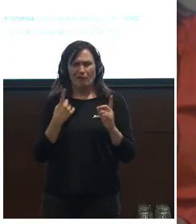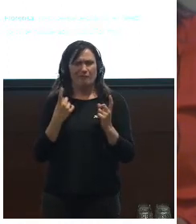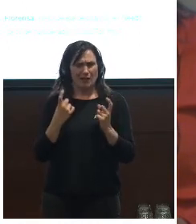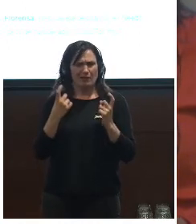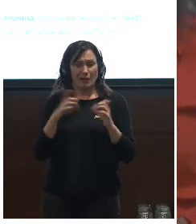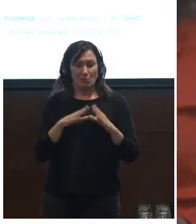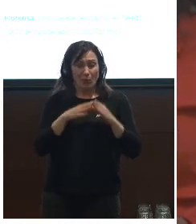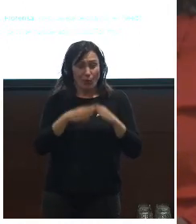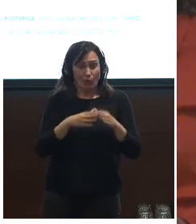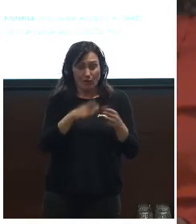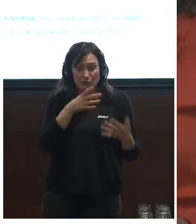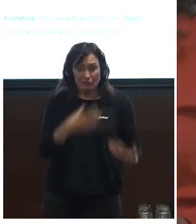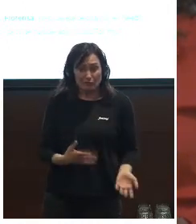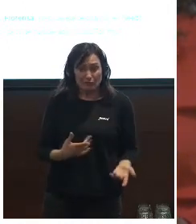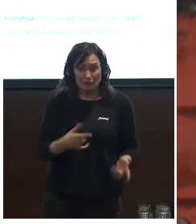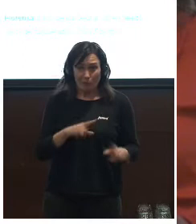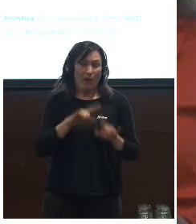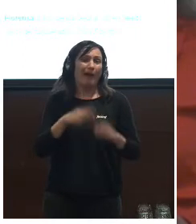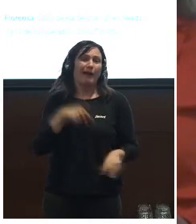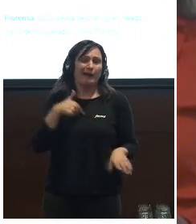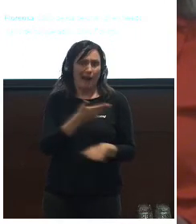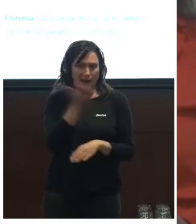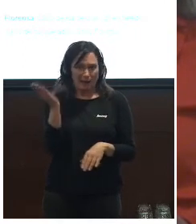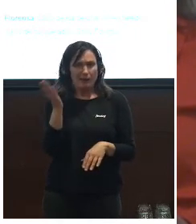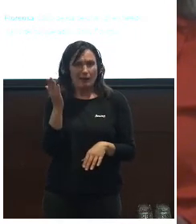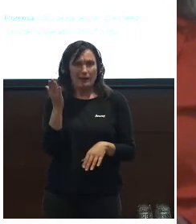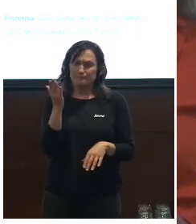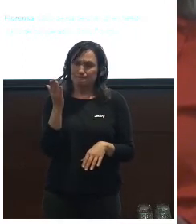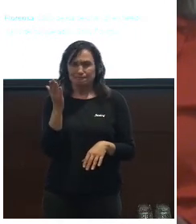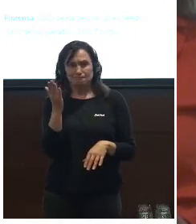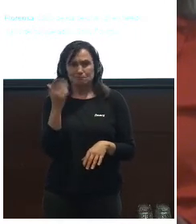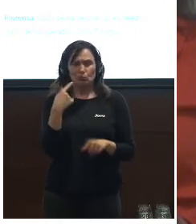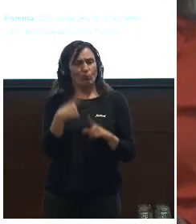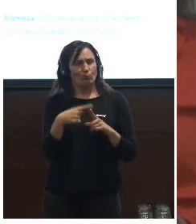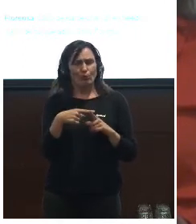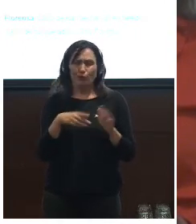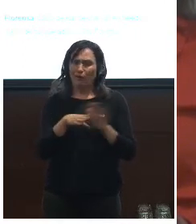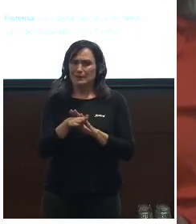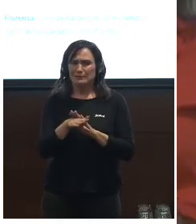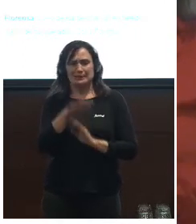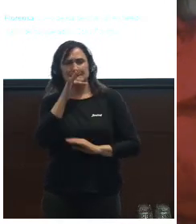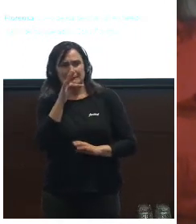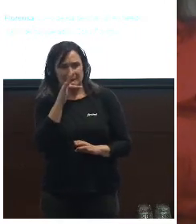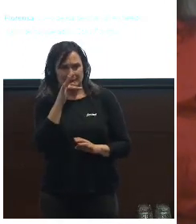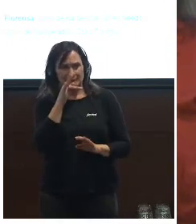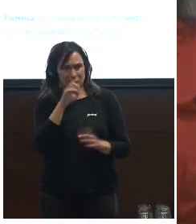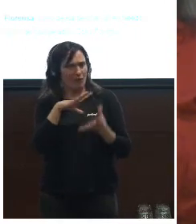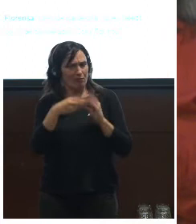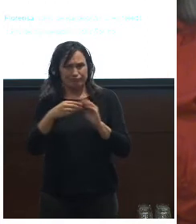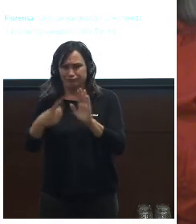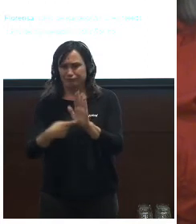los cruceros hoy día, a nivel global, podemos decir que son un producto accesible para los clientes que